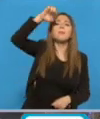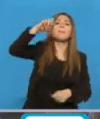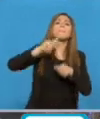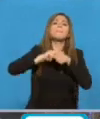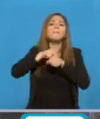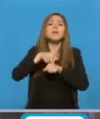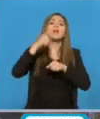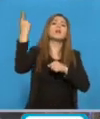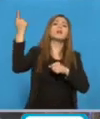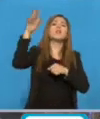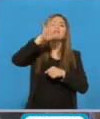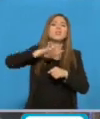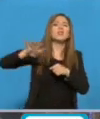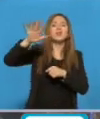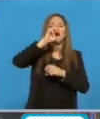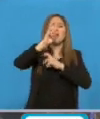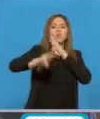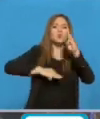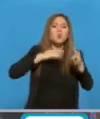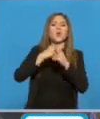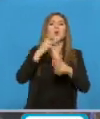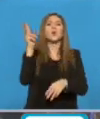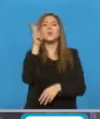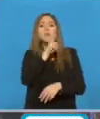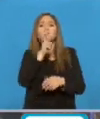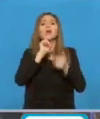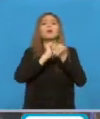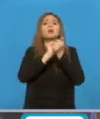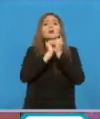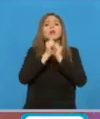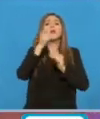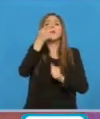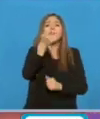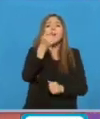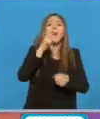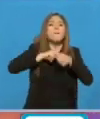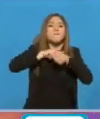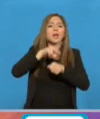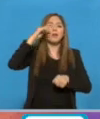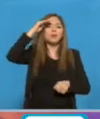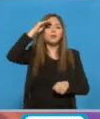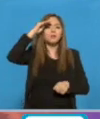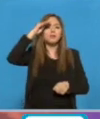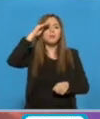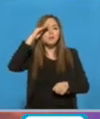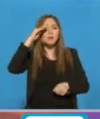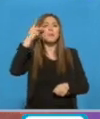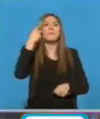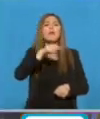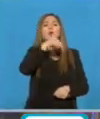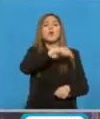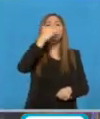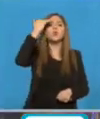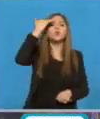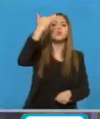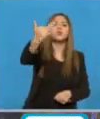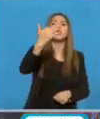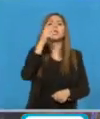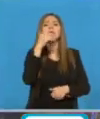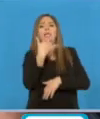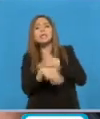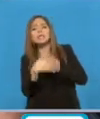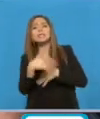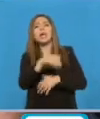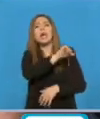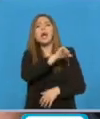factores ambientales que nos afectan, puede volver a bajar un poquito la piel, pero esto nos puede durar entre 15 y hasta 18 años.